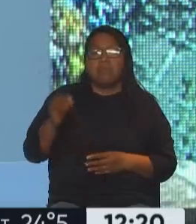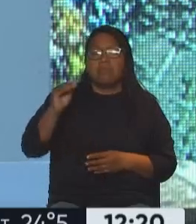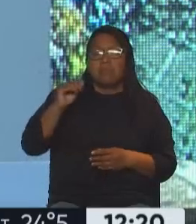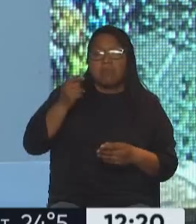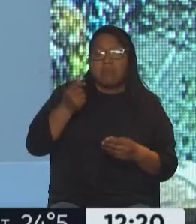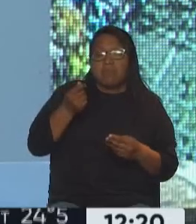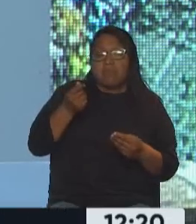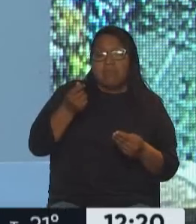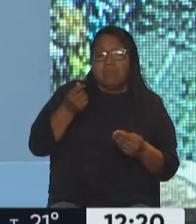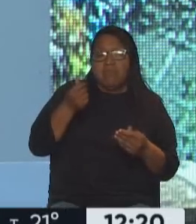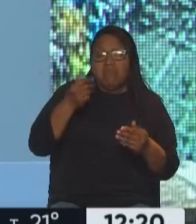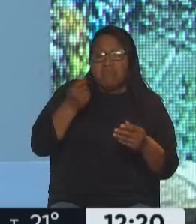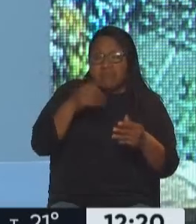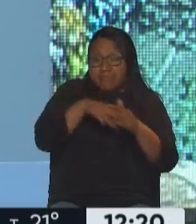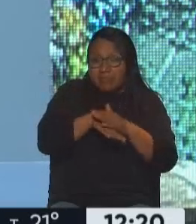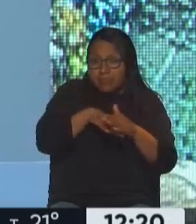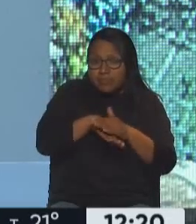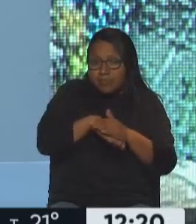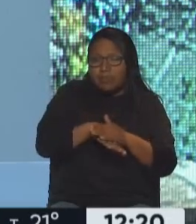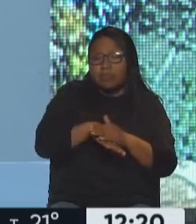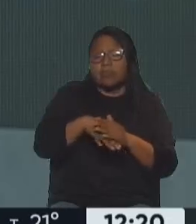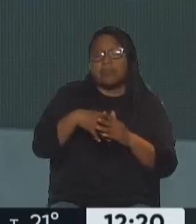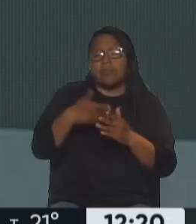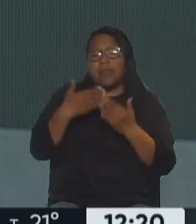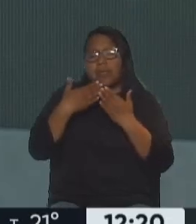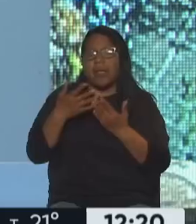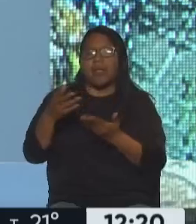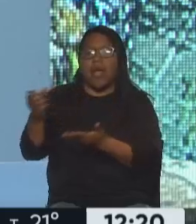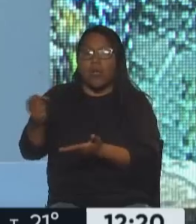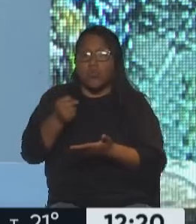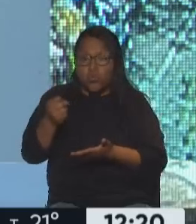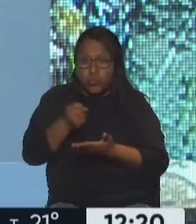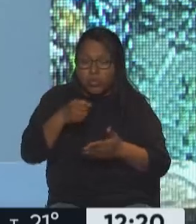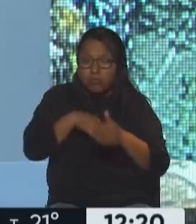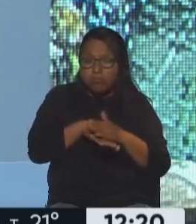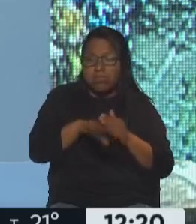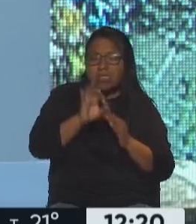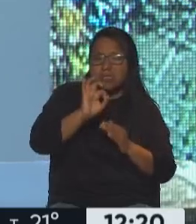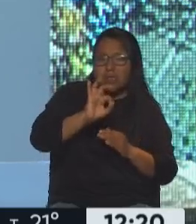ahorro que están planteando por la quita de subsidios equivale a